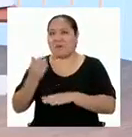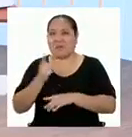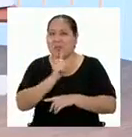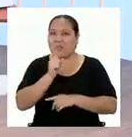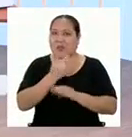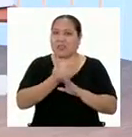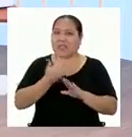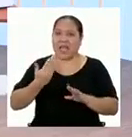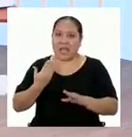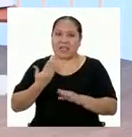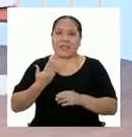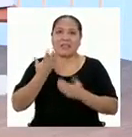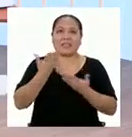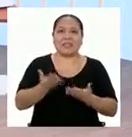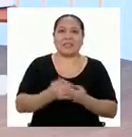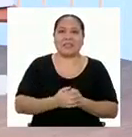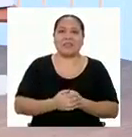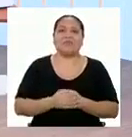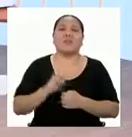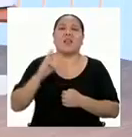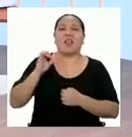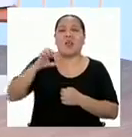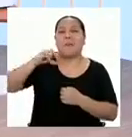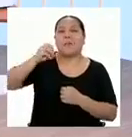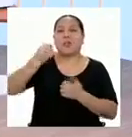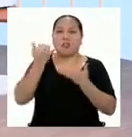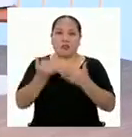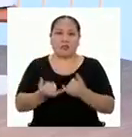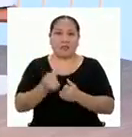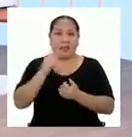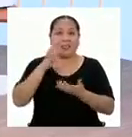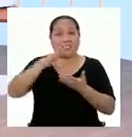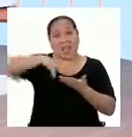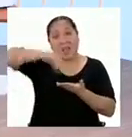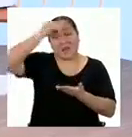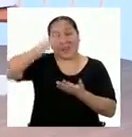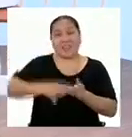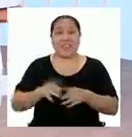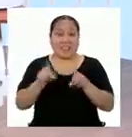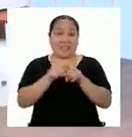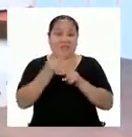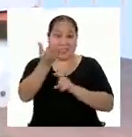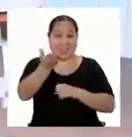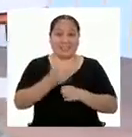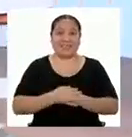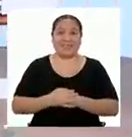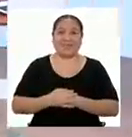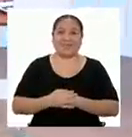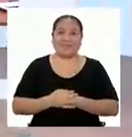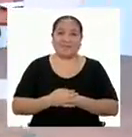sin antes dejarles el rapeo de hoy, a ver si se lo aprenden también.